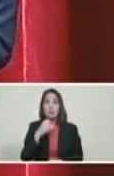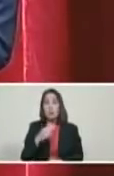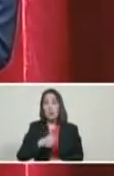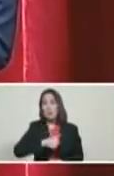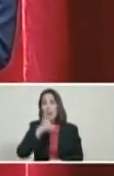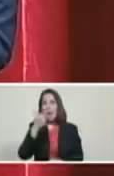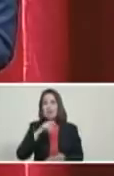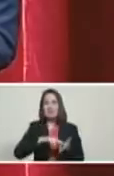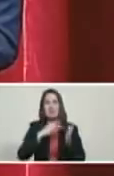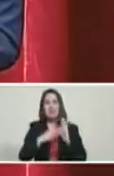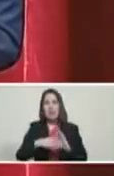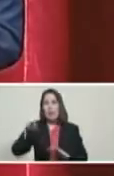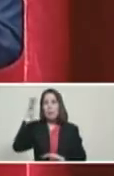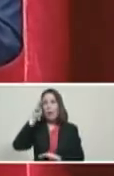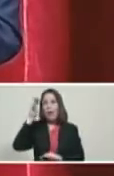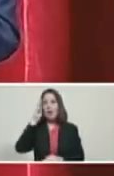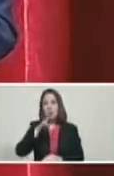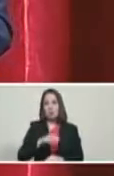maestro y maestra.